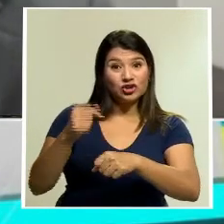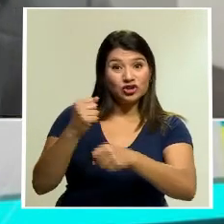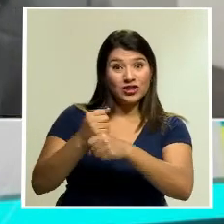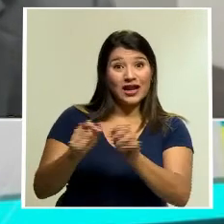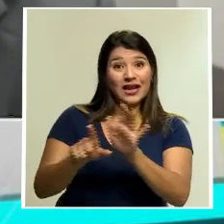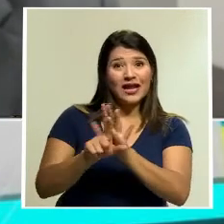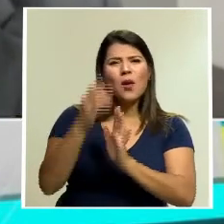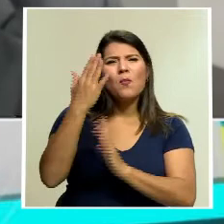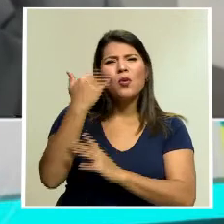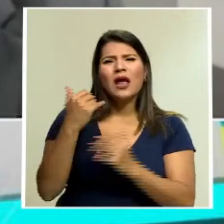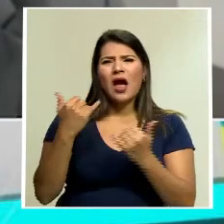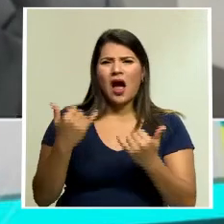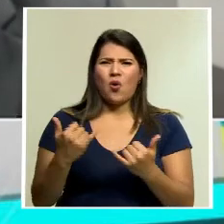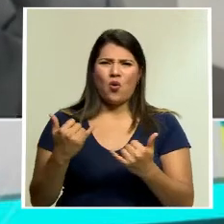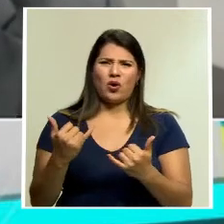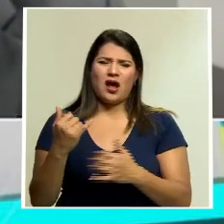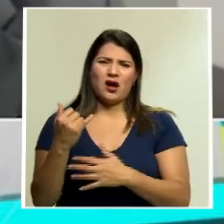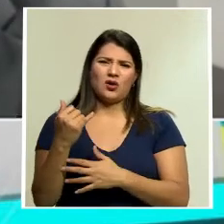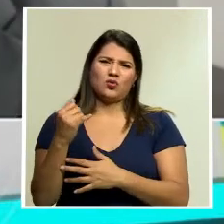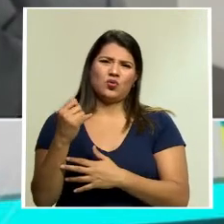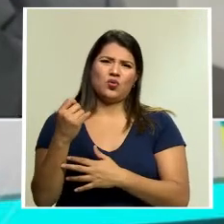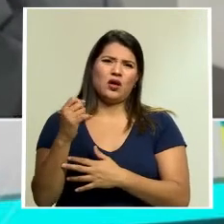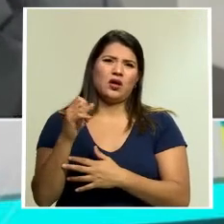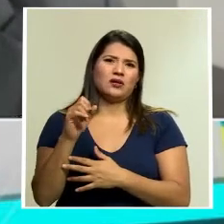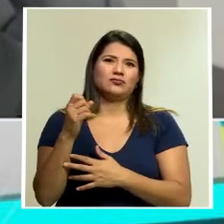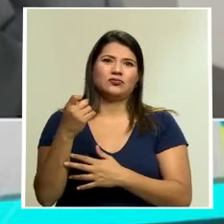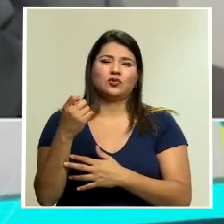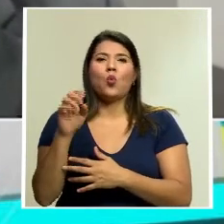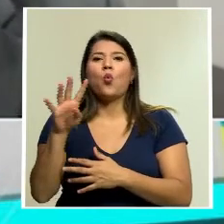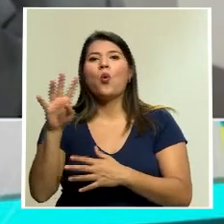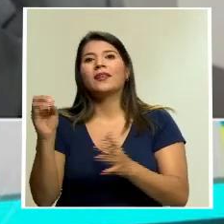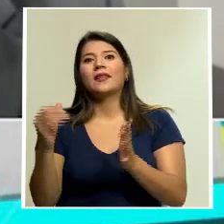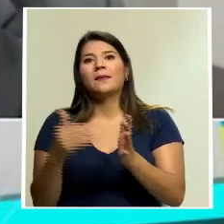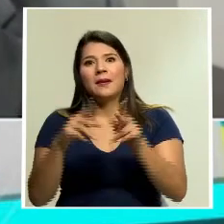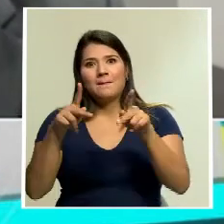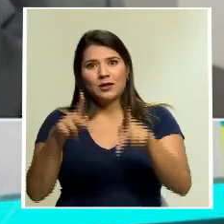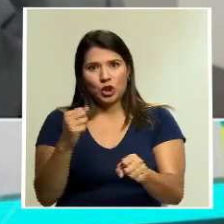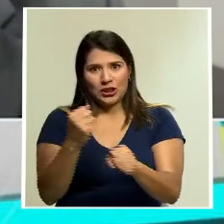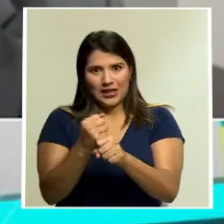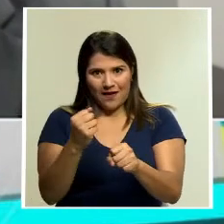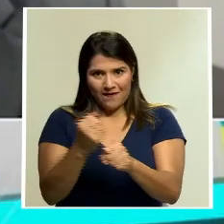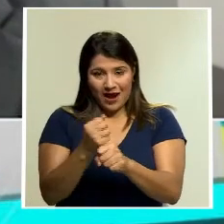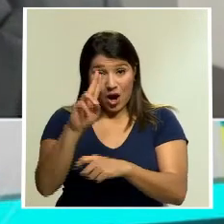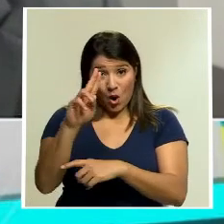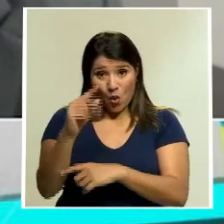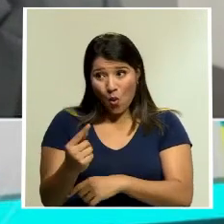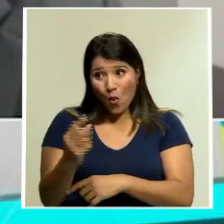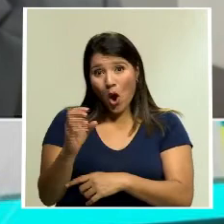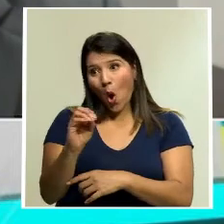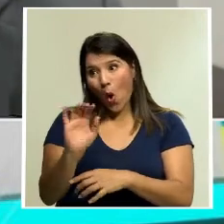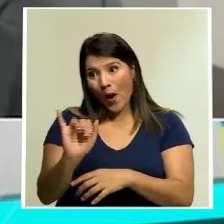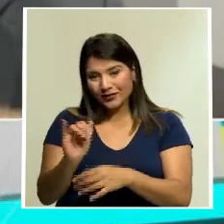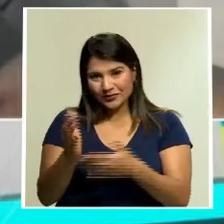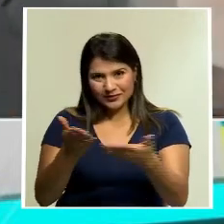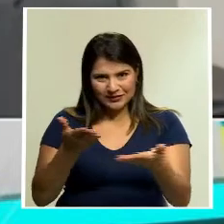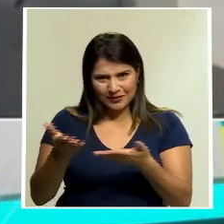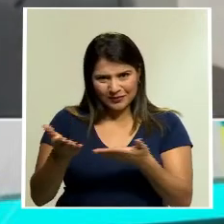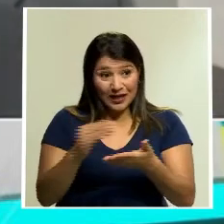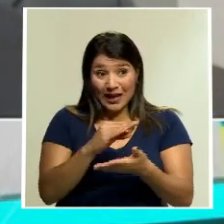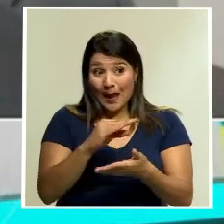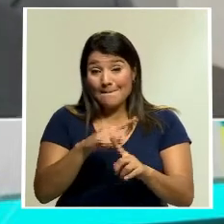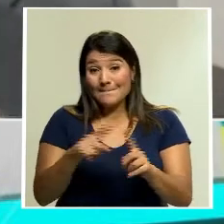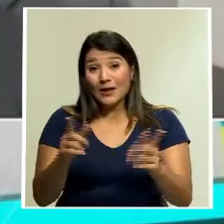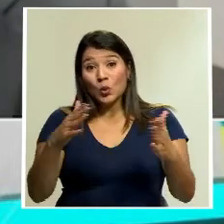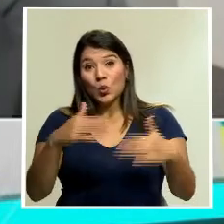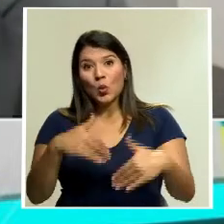se dedican a esto y que están en una actividad no regulada. Y el hecho de no estar regulada tiene una afectación pues para el país porque